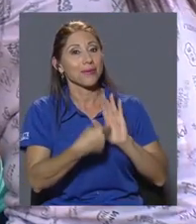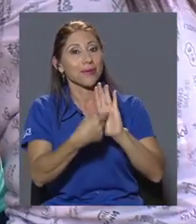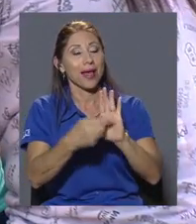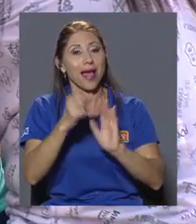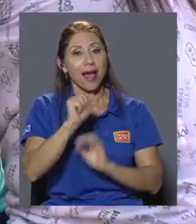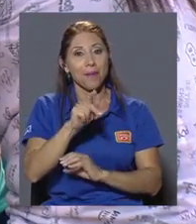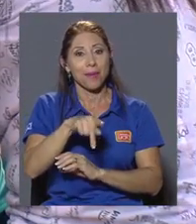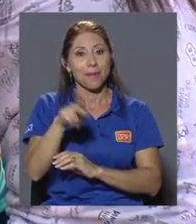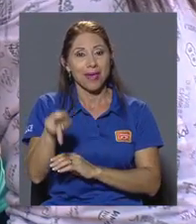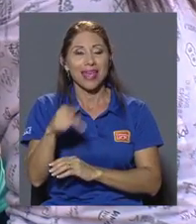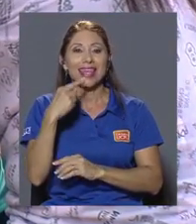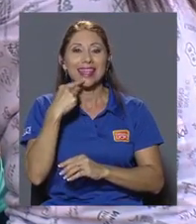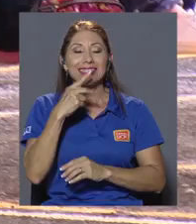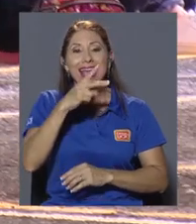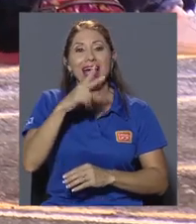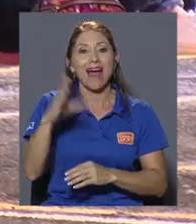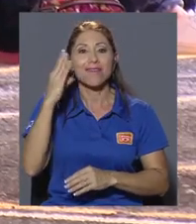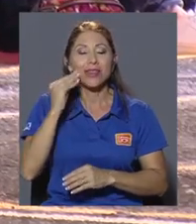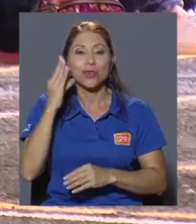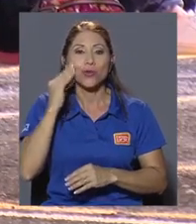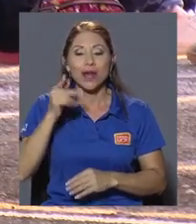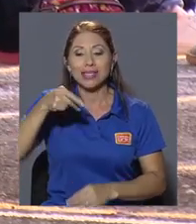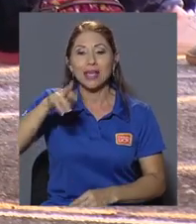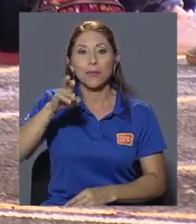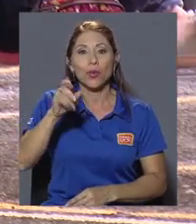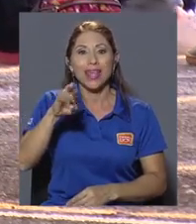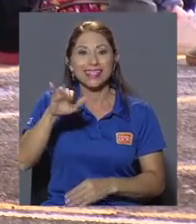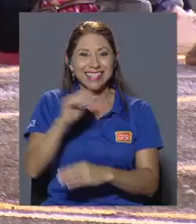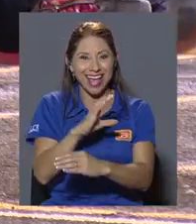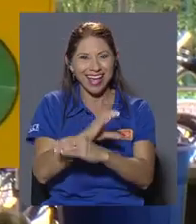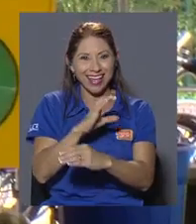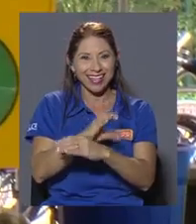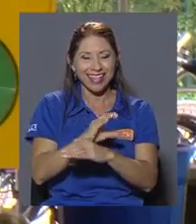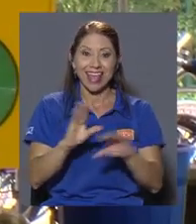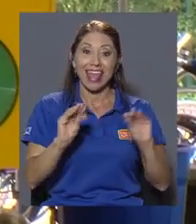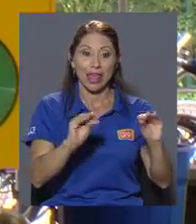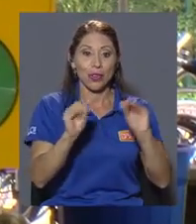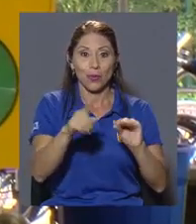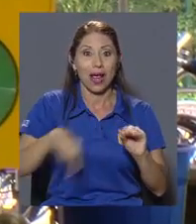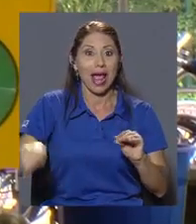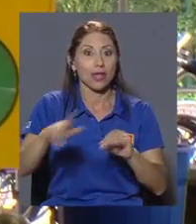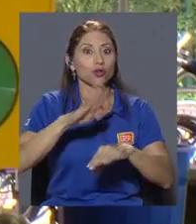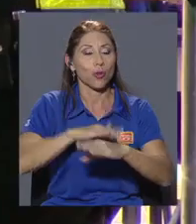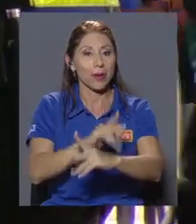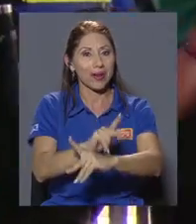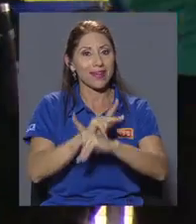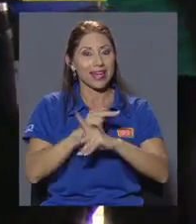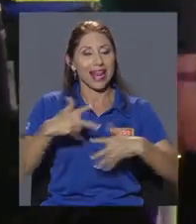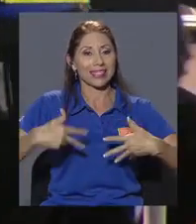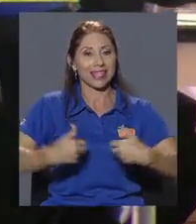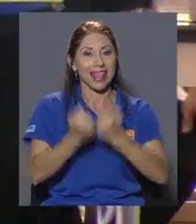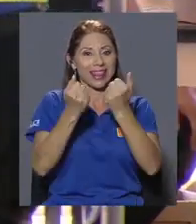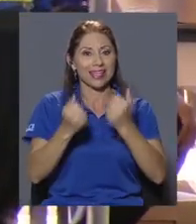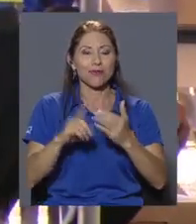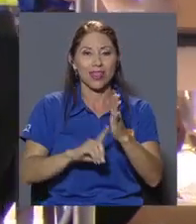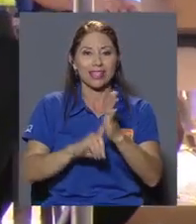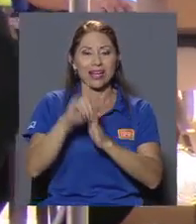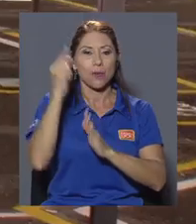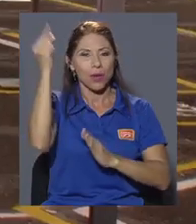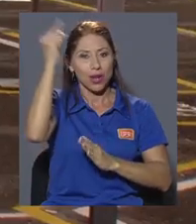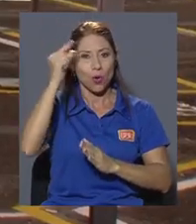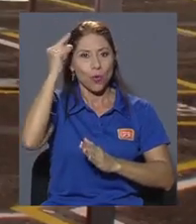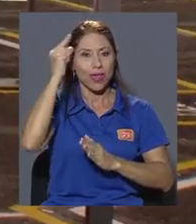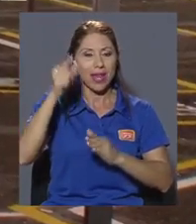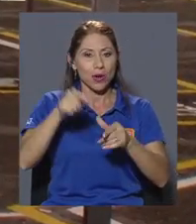Las Aventuras de Prudencia, que educa interactivamente a los niños sobre la prevención de accidentes en carretera y fue desarrollada por el